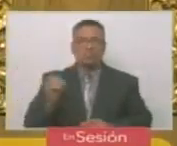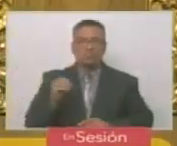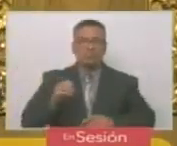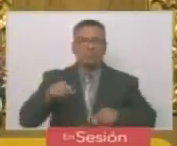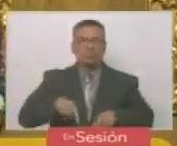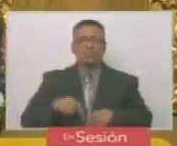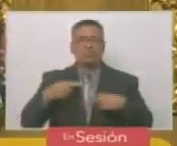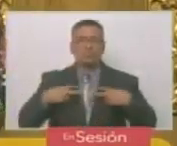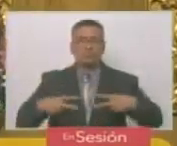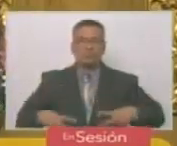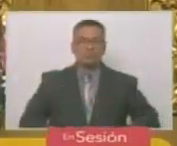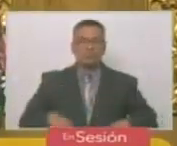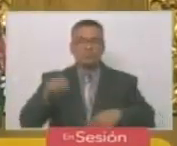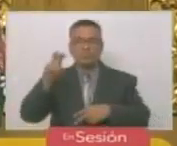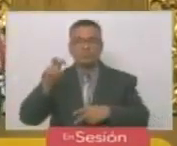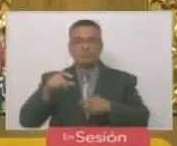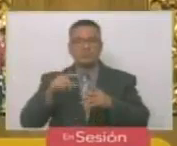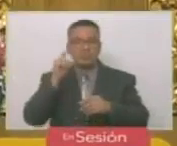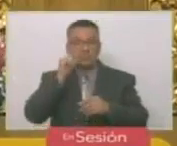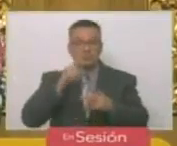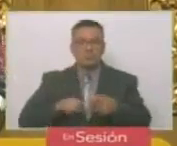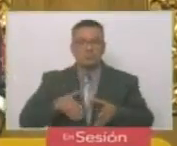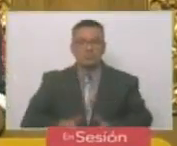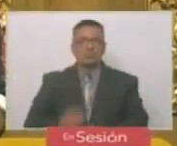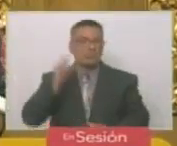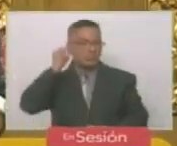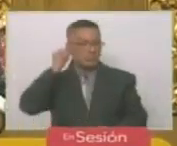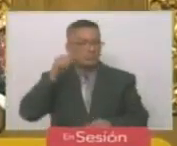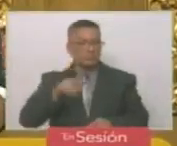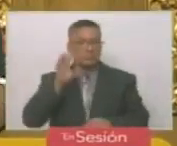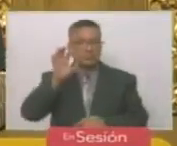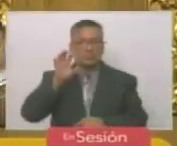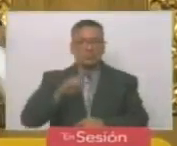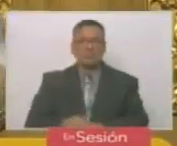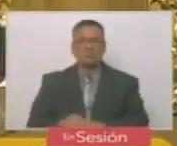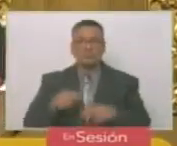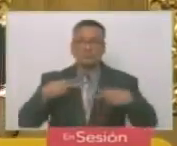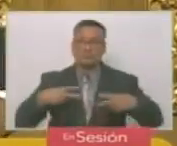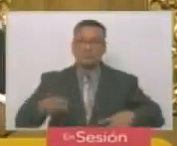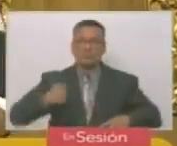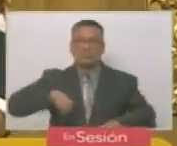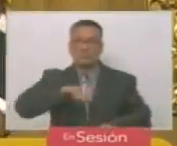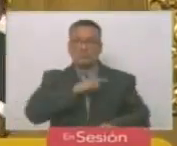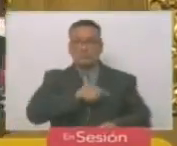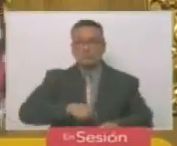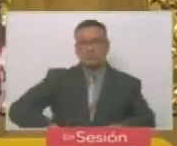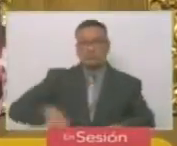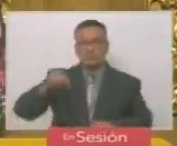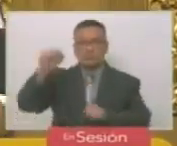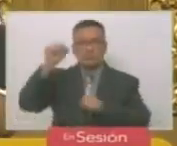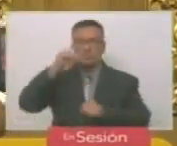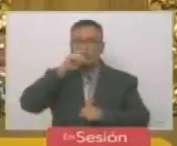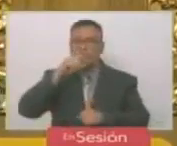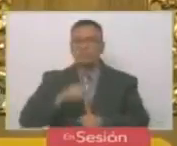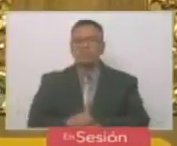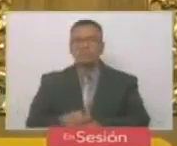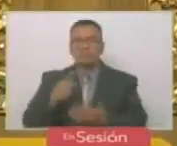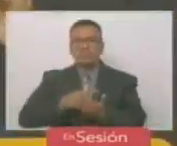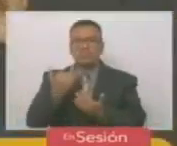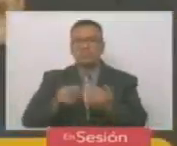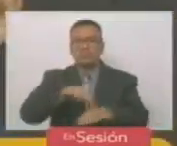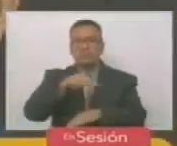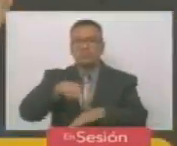la vida? Una nueva niña, un nuevo niño a la patria. ¡Que viva nuestro presidente Nicolás Maduro! ¡Que viva el Plan